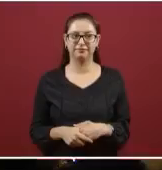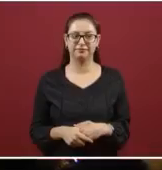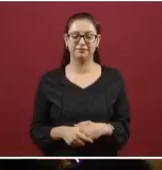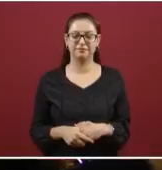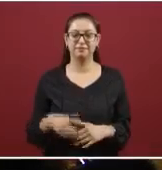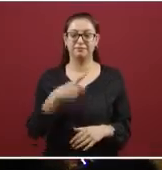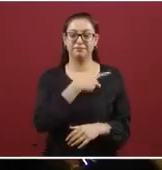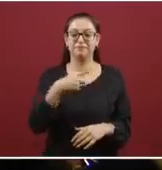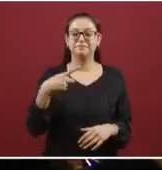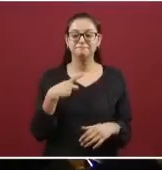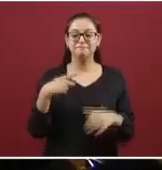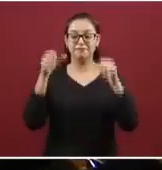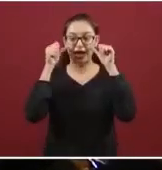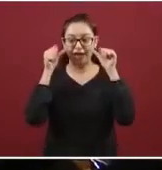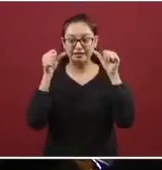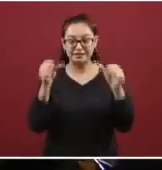atender para